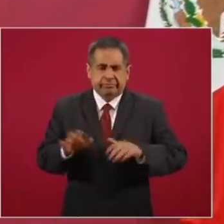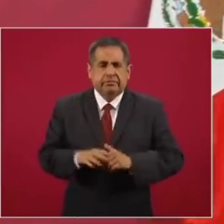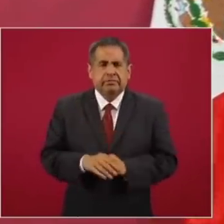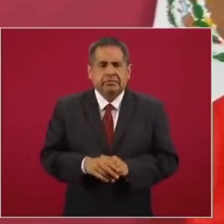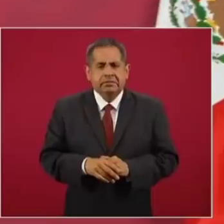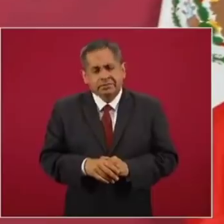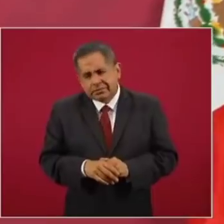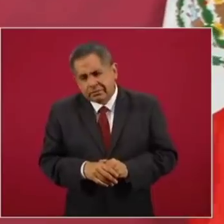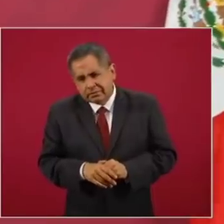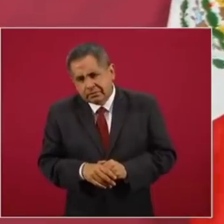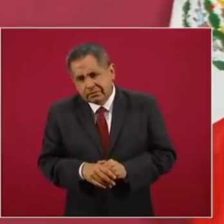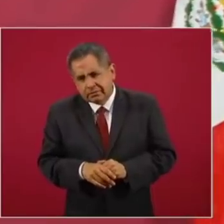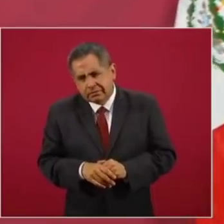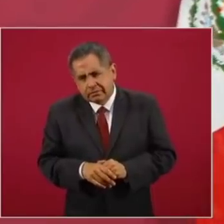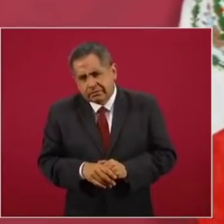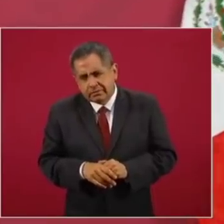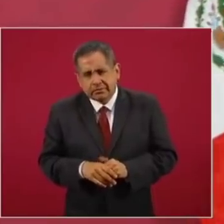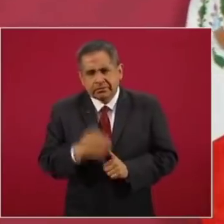¿Mande?